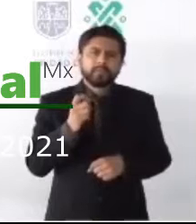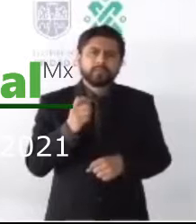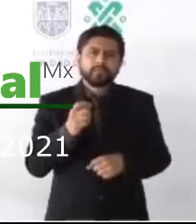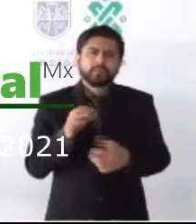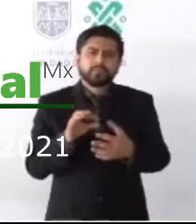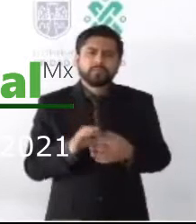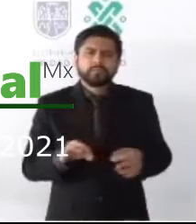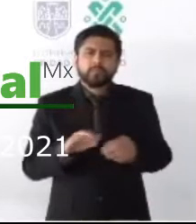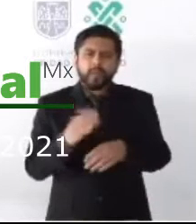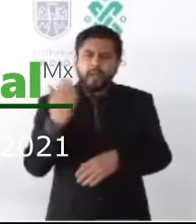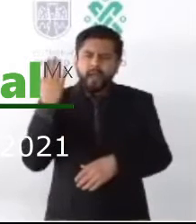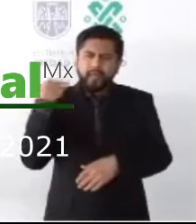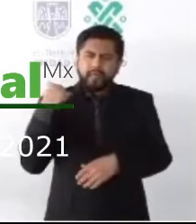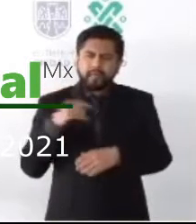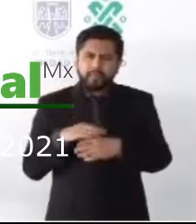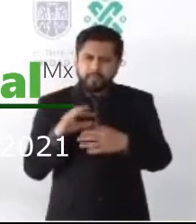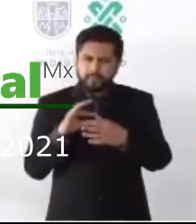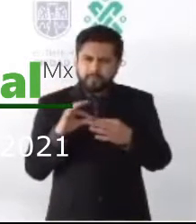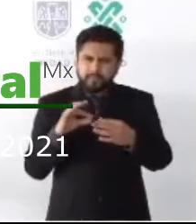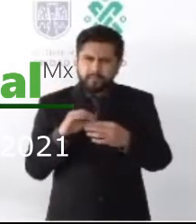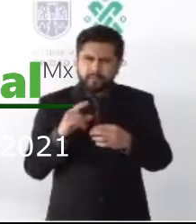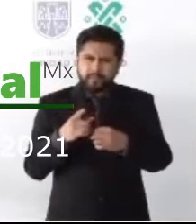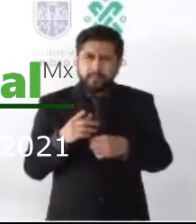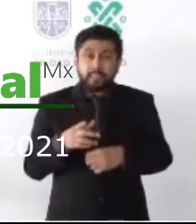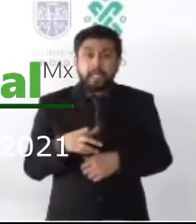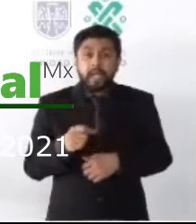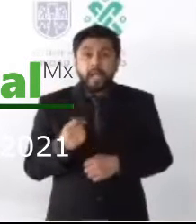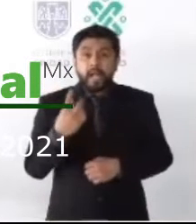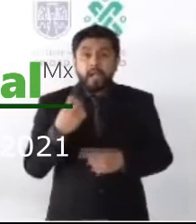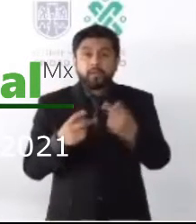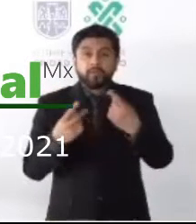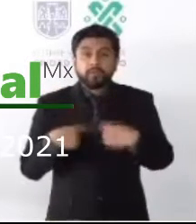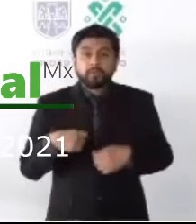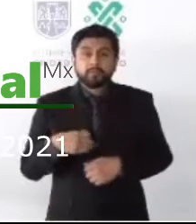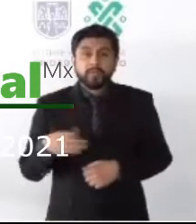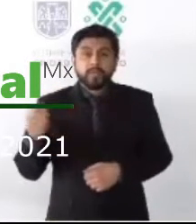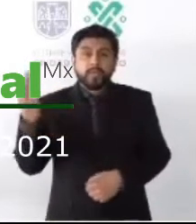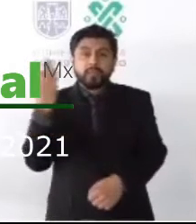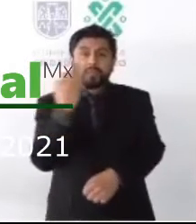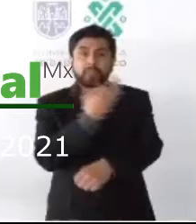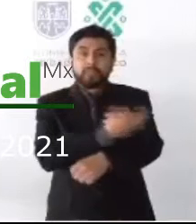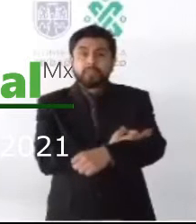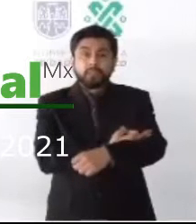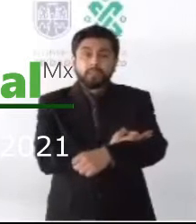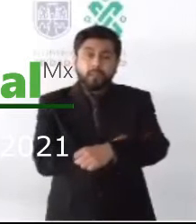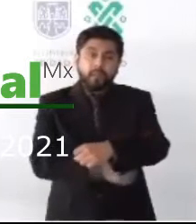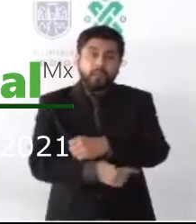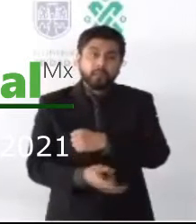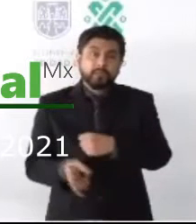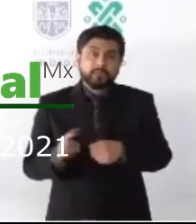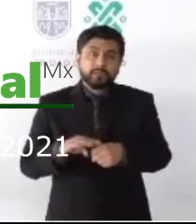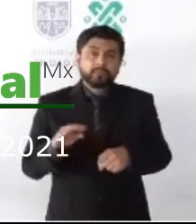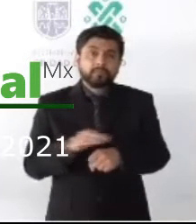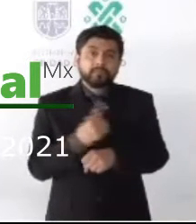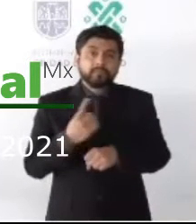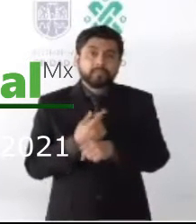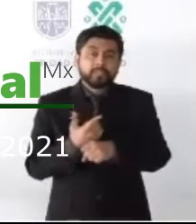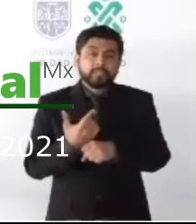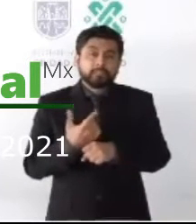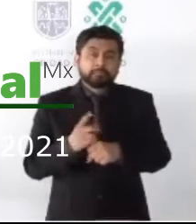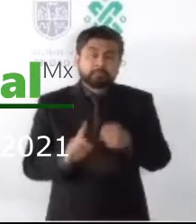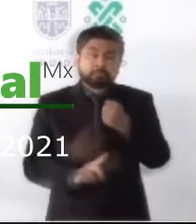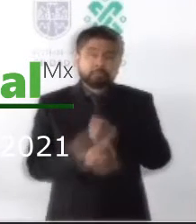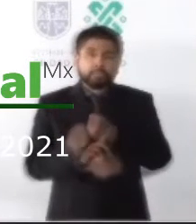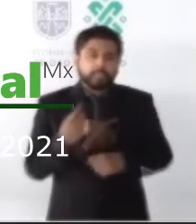algunos días con la llegada más tarde de los pacientes al hospital que ya pues vienen con muy avanzada